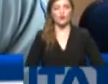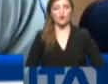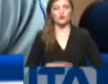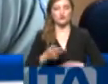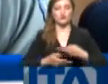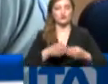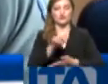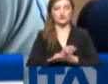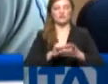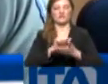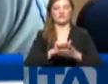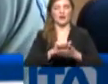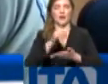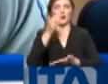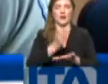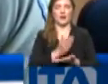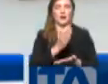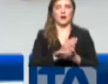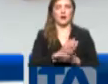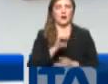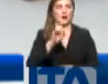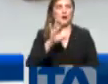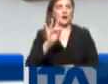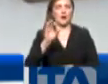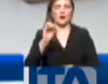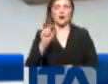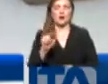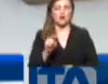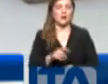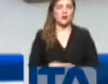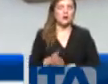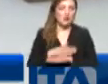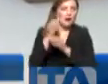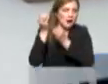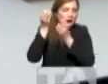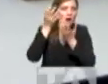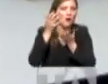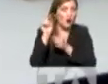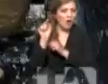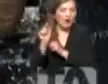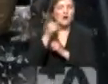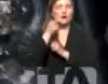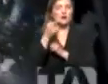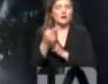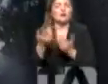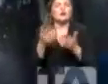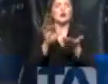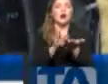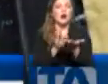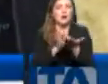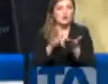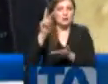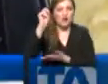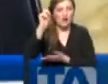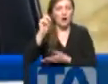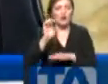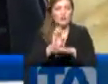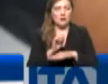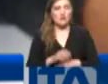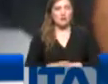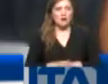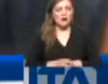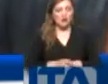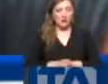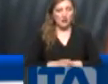se ha logrado retirar del mercado alrededor de 180 mil dosis. De acuerdo a la información preliminar, la droga provenía de la zona norte del país y era para